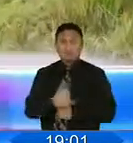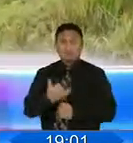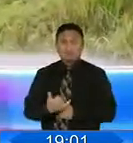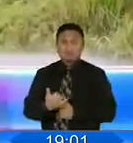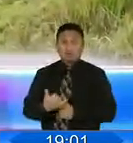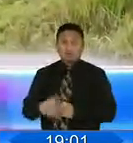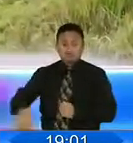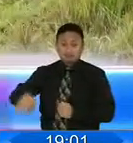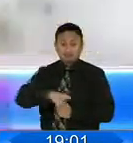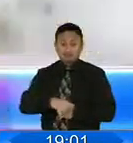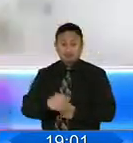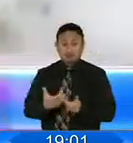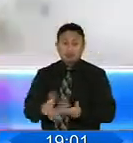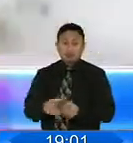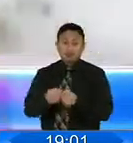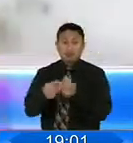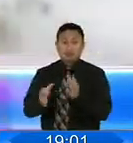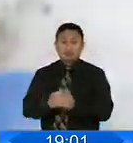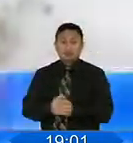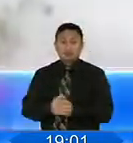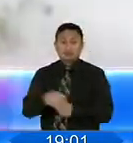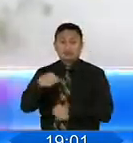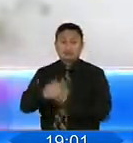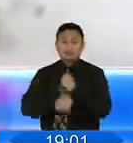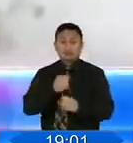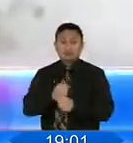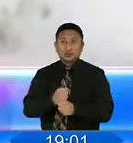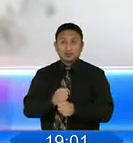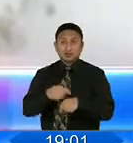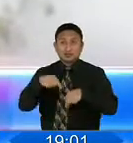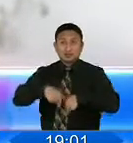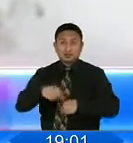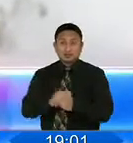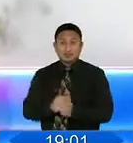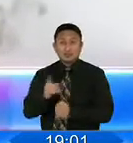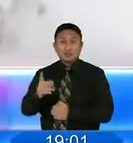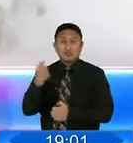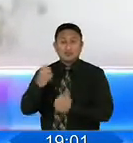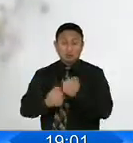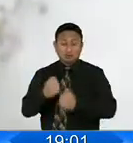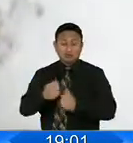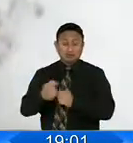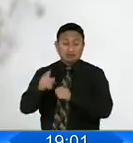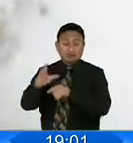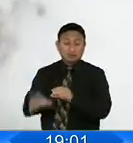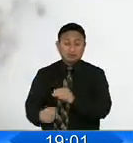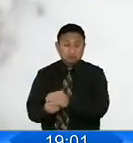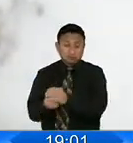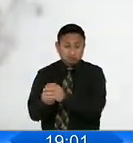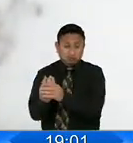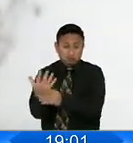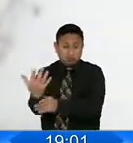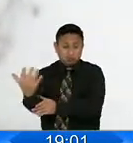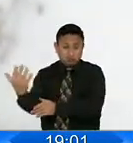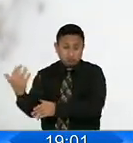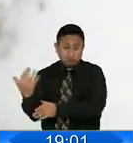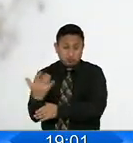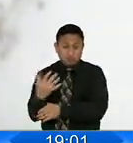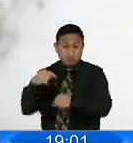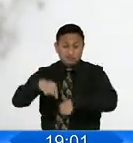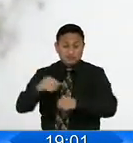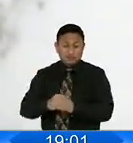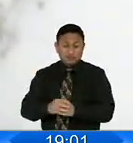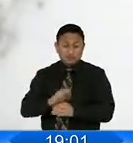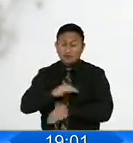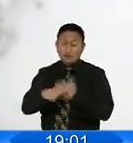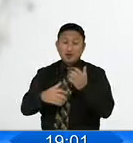cultivos y animales. Pues este año sí nos ha afectado un poco en los cultivos. Este año sí nos ha venido la lancha del maíz, todo